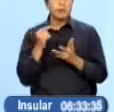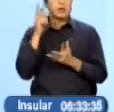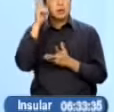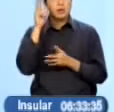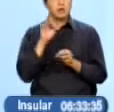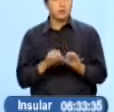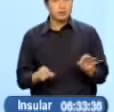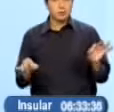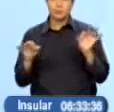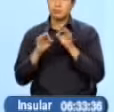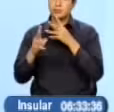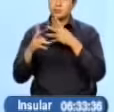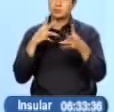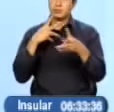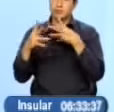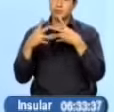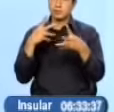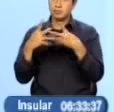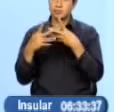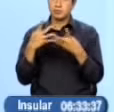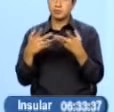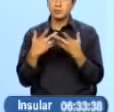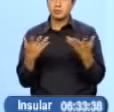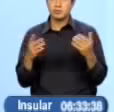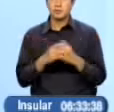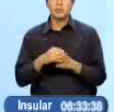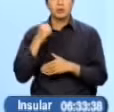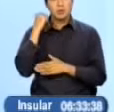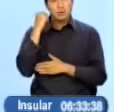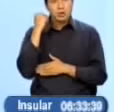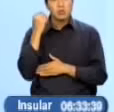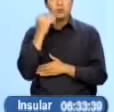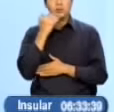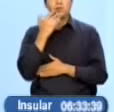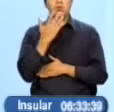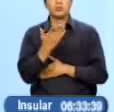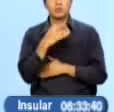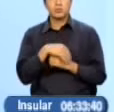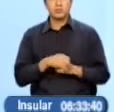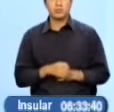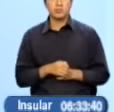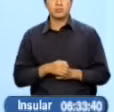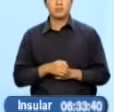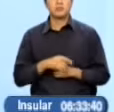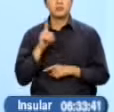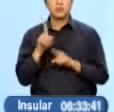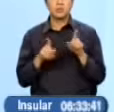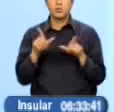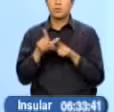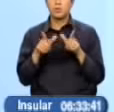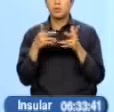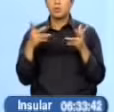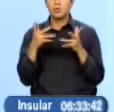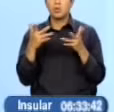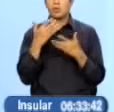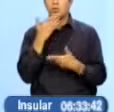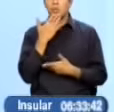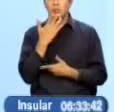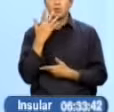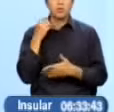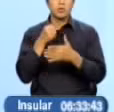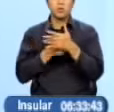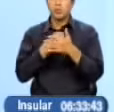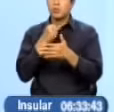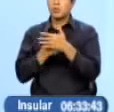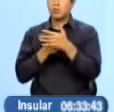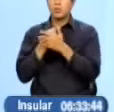importante transparentar y que se deje de abusar el derecho y que se deje utilizar los espacios jurídicos como un espacio para golpear